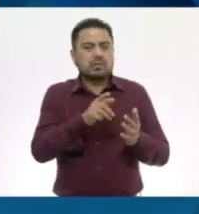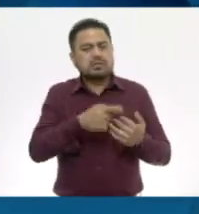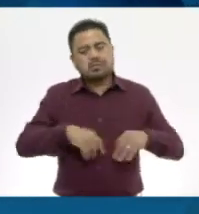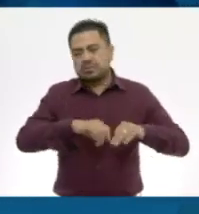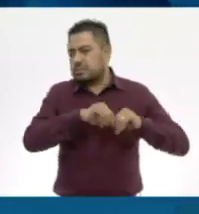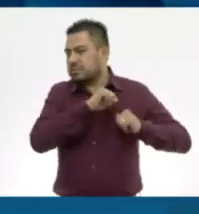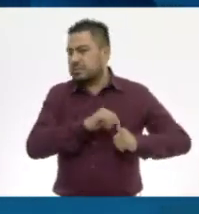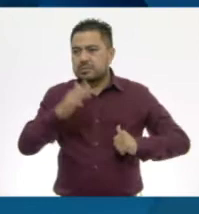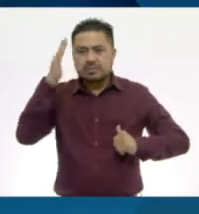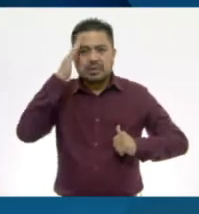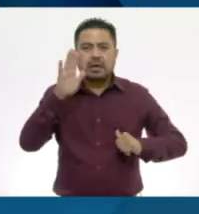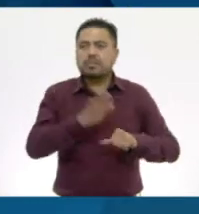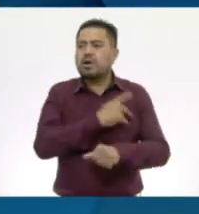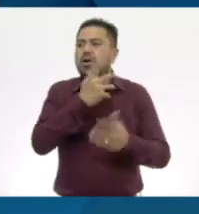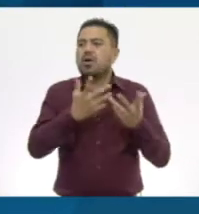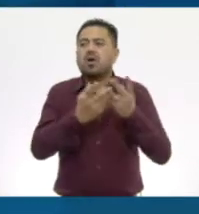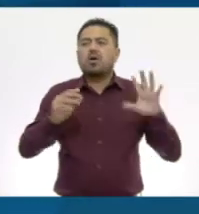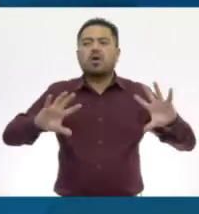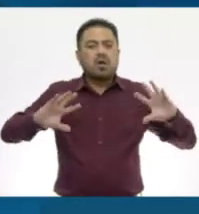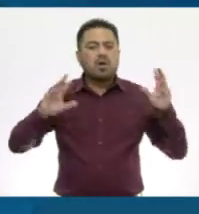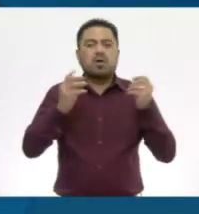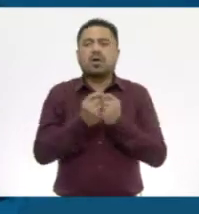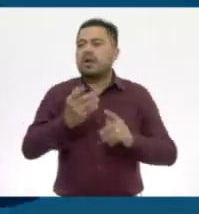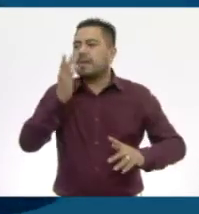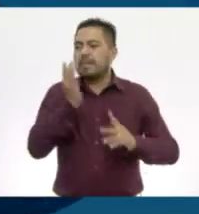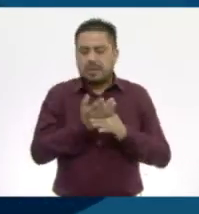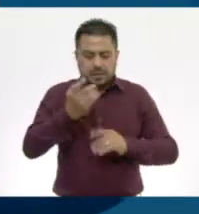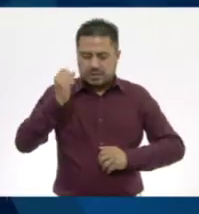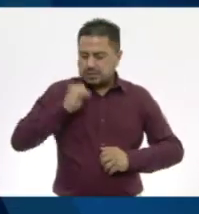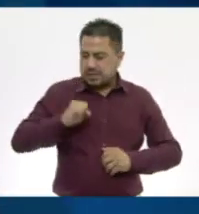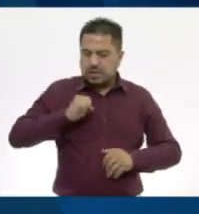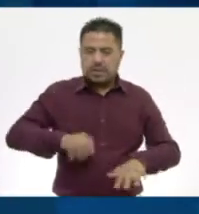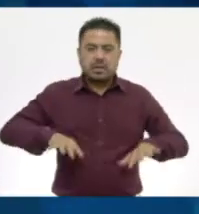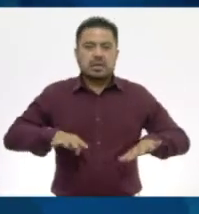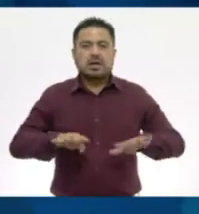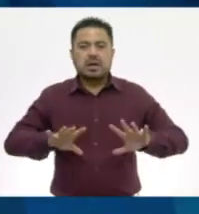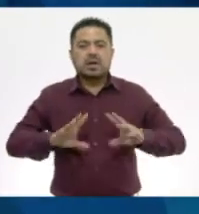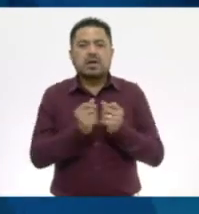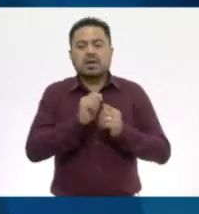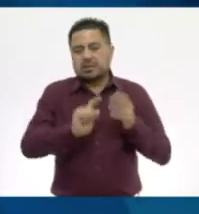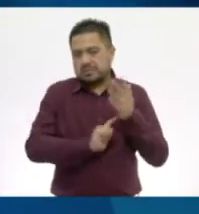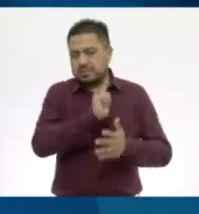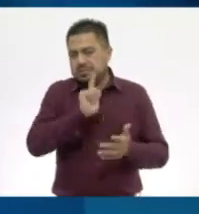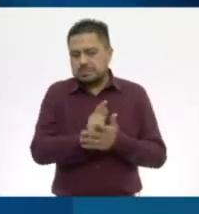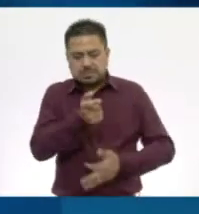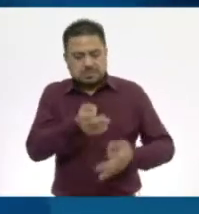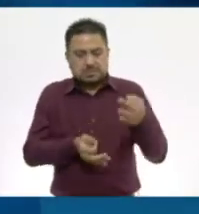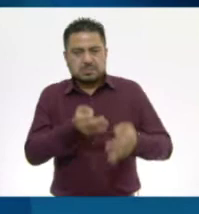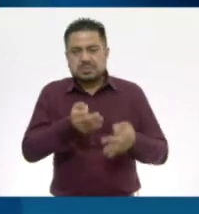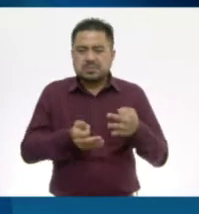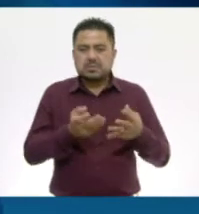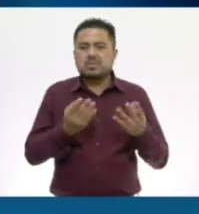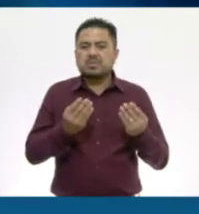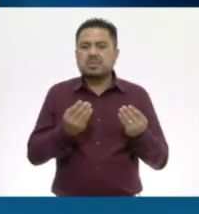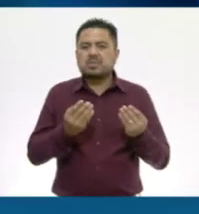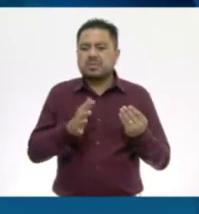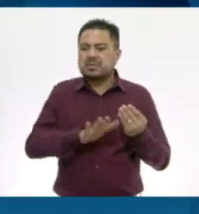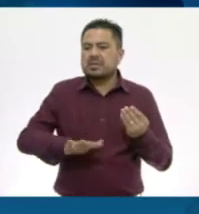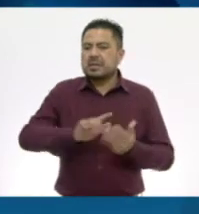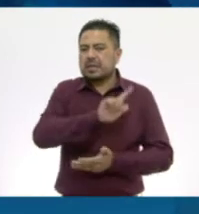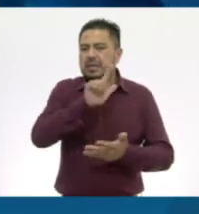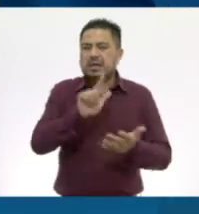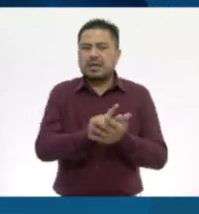importante porque inspiró toda la primera mitad del siglo XIX en el aspecto legislativo, y muchas de las